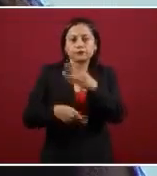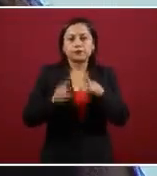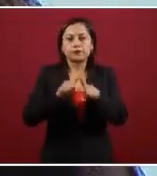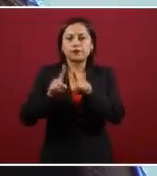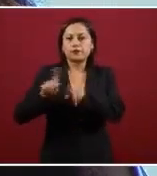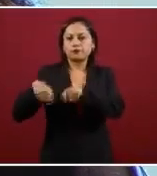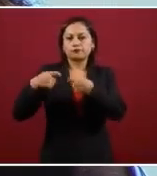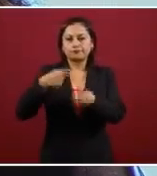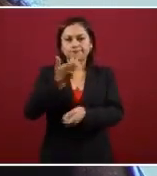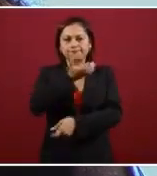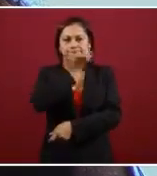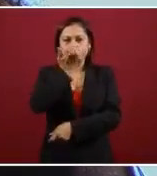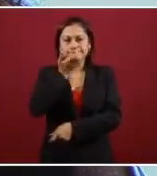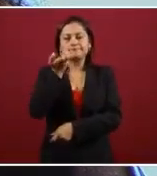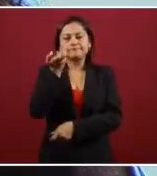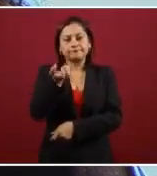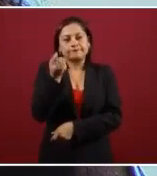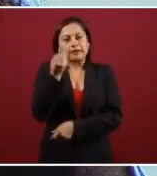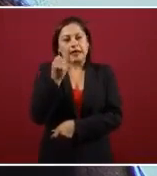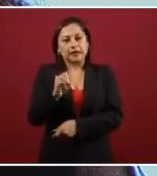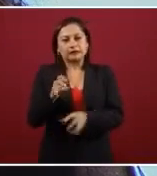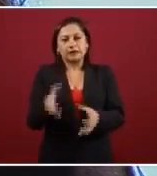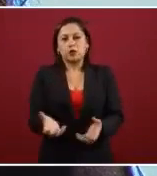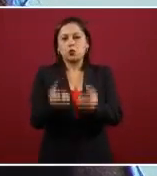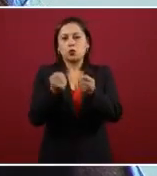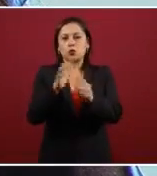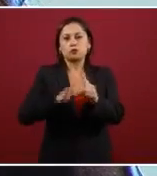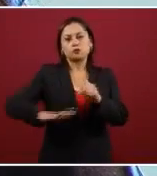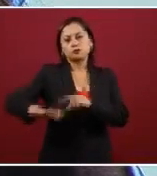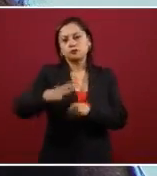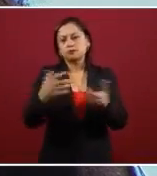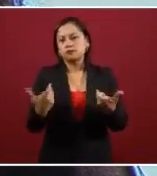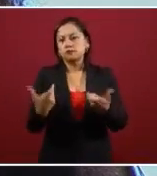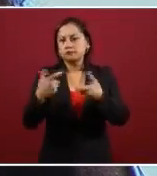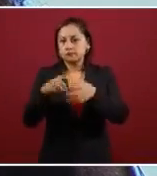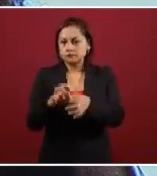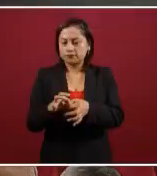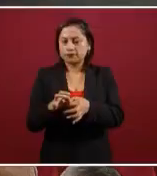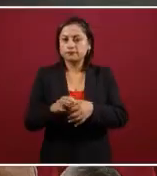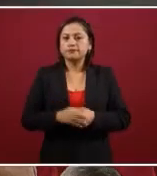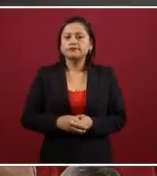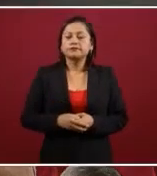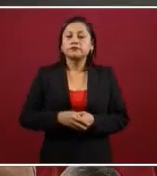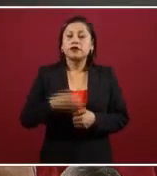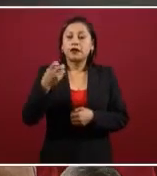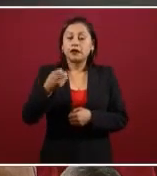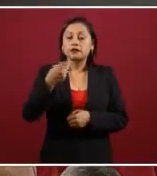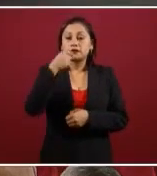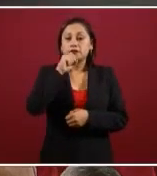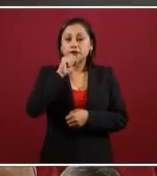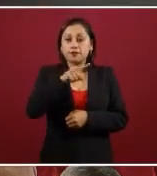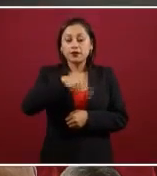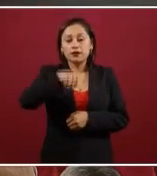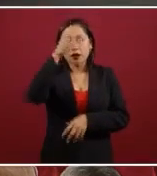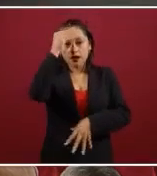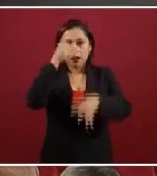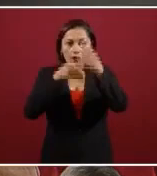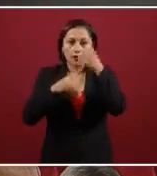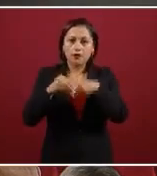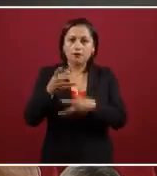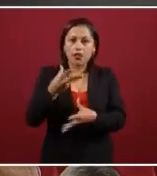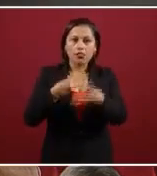tejido social. Decirles que el programa da el primer paso para fomentar la cultura del ahorro y propiciar así